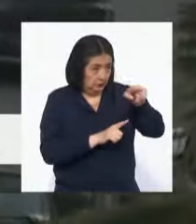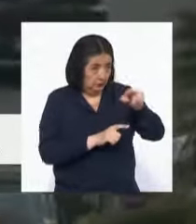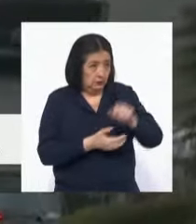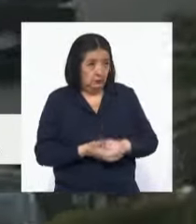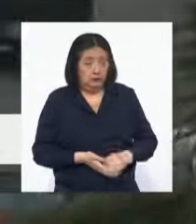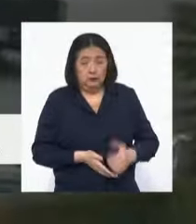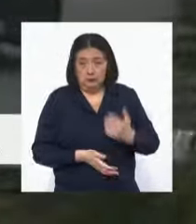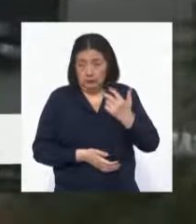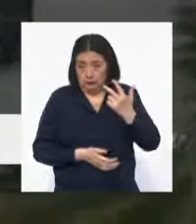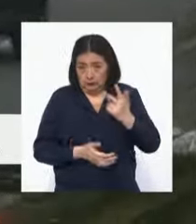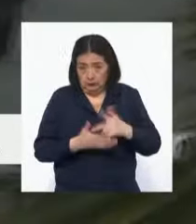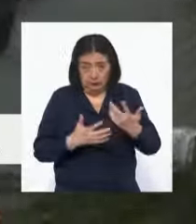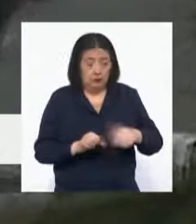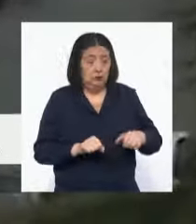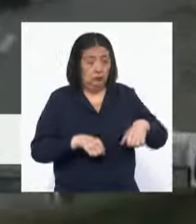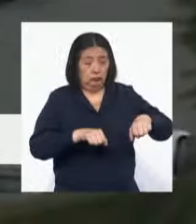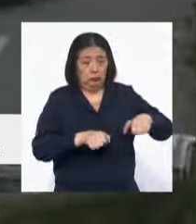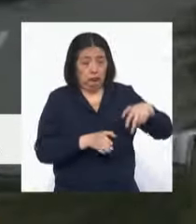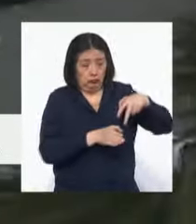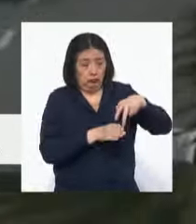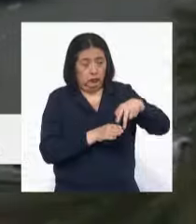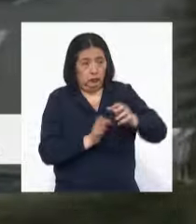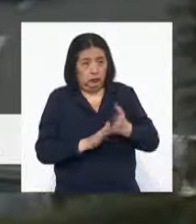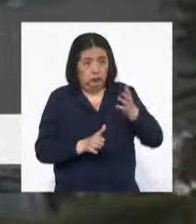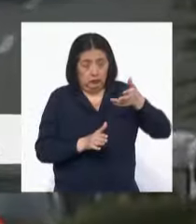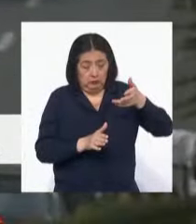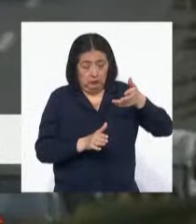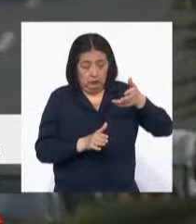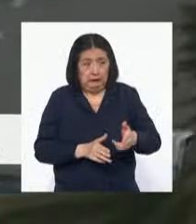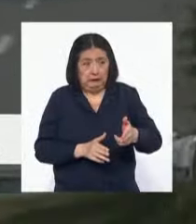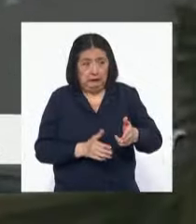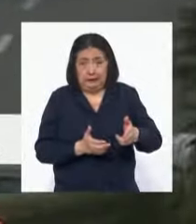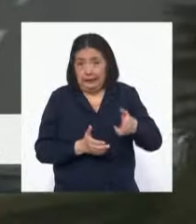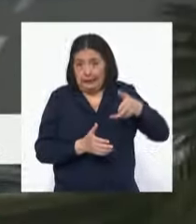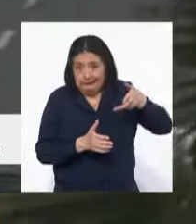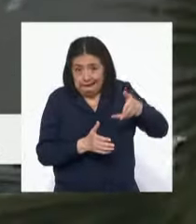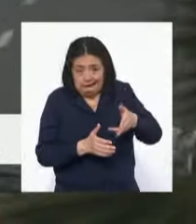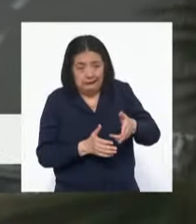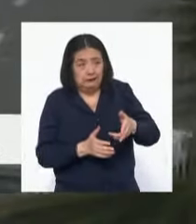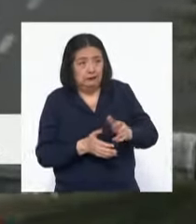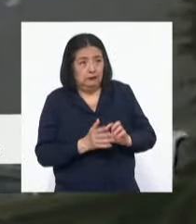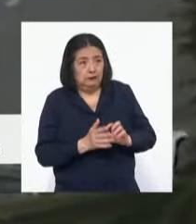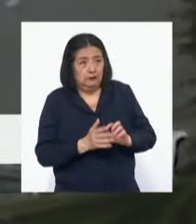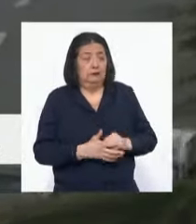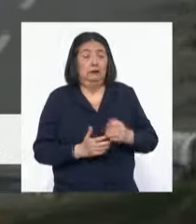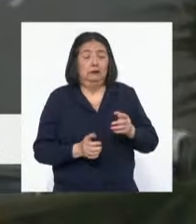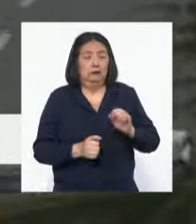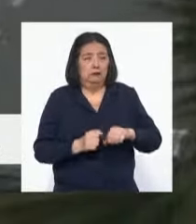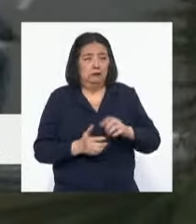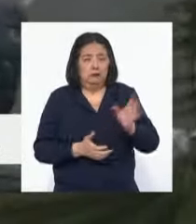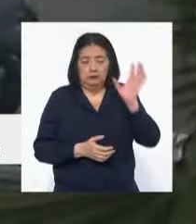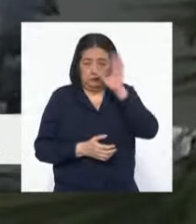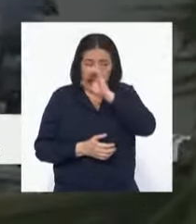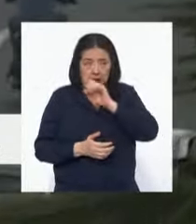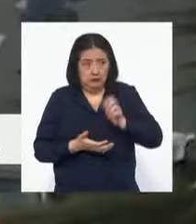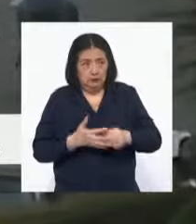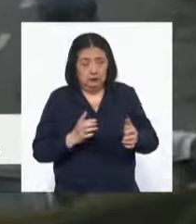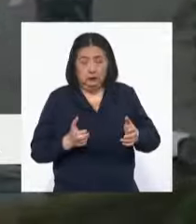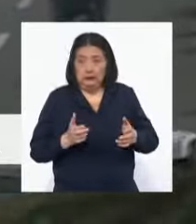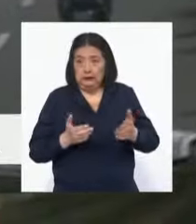tres delincuentes iban en la moto con dirección al sur. En el ingreso a la vía expresa, ante su alocada fuga, no se percataron